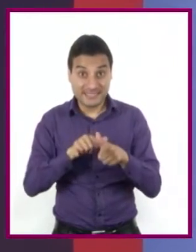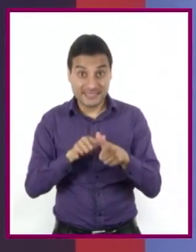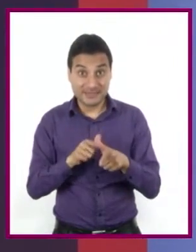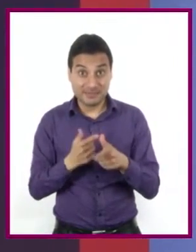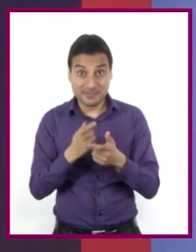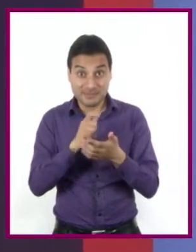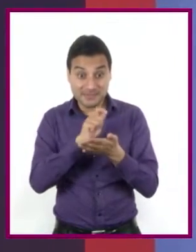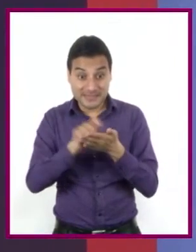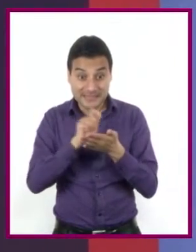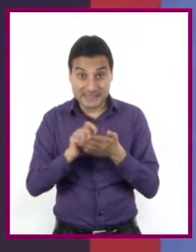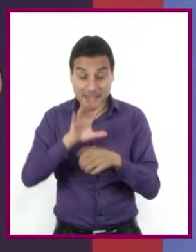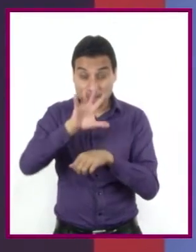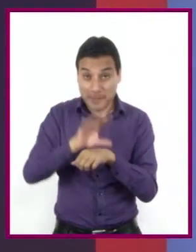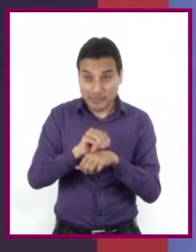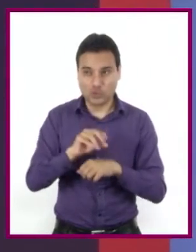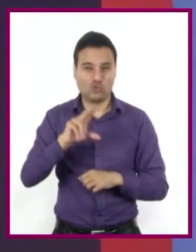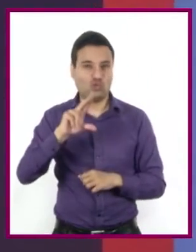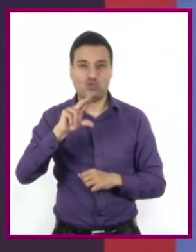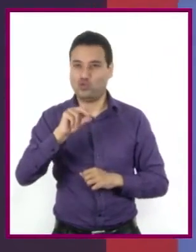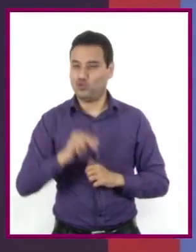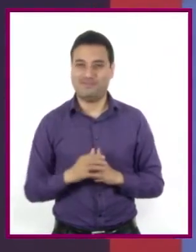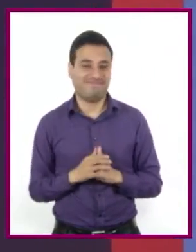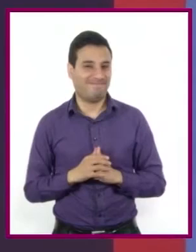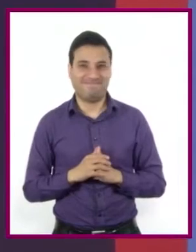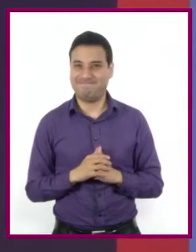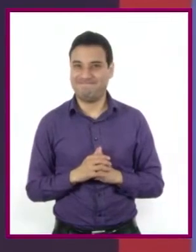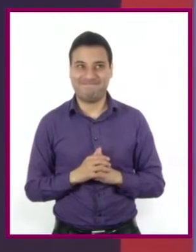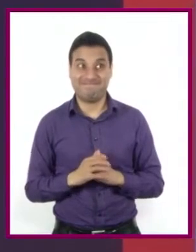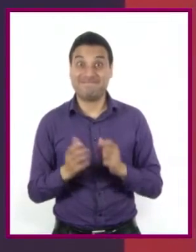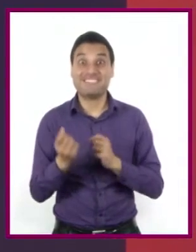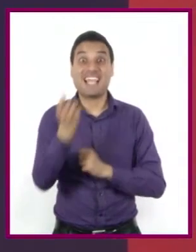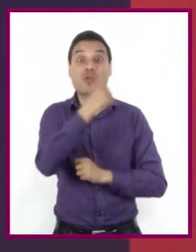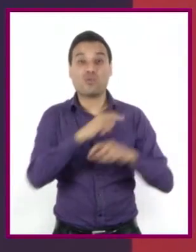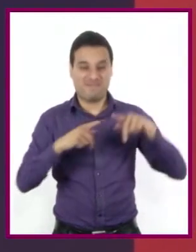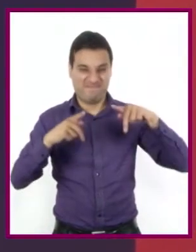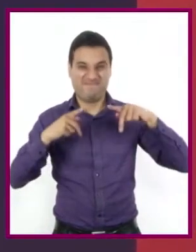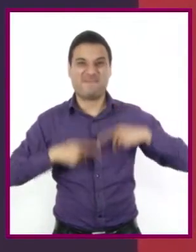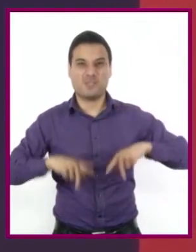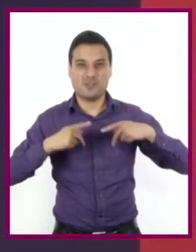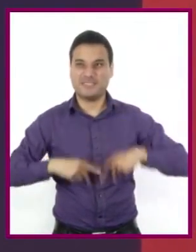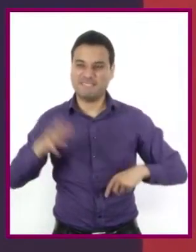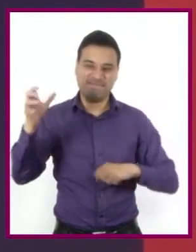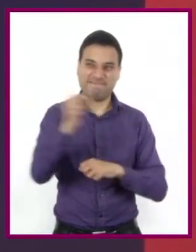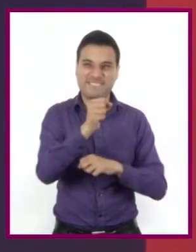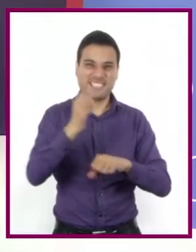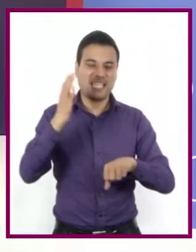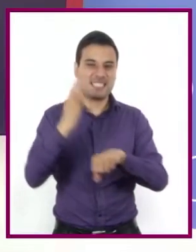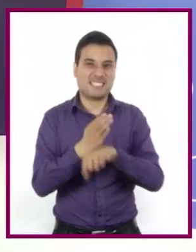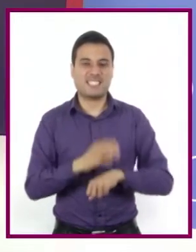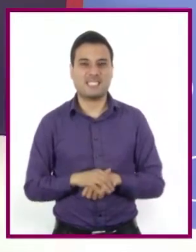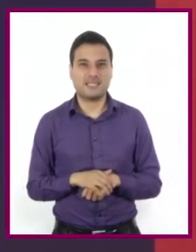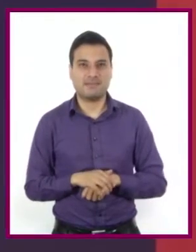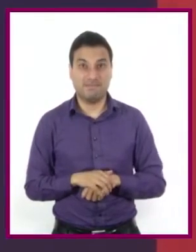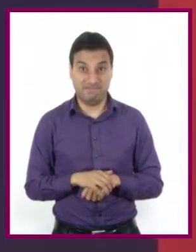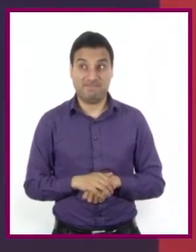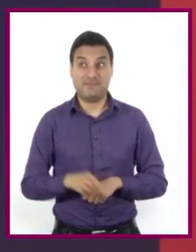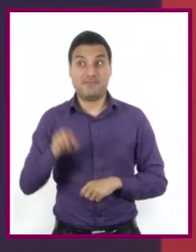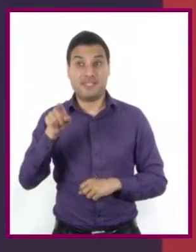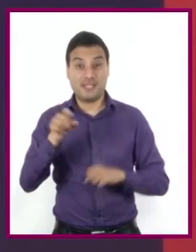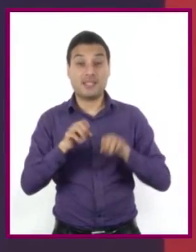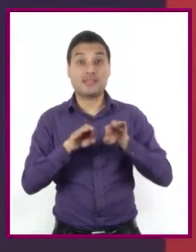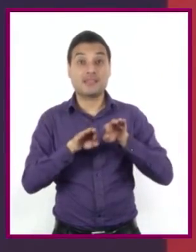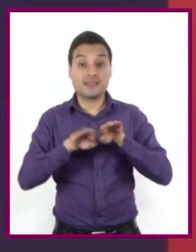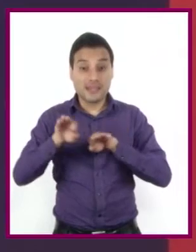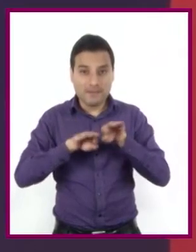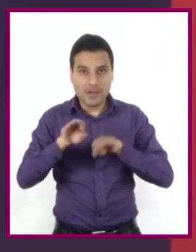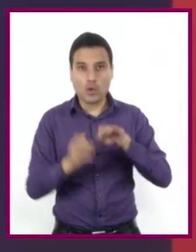algunas concesiones y consideraciones, y podríamos decir que fue castigada quitándole el lugar que tenía de trabajo y